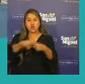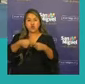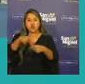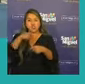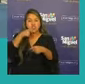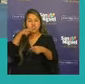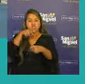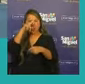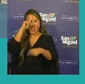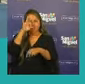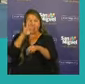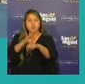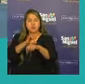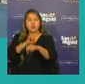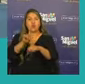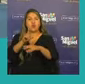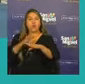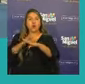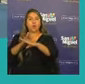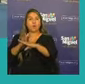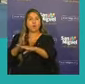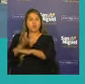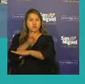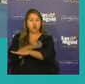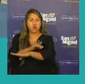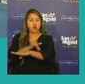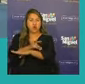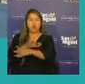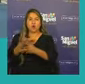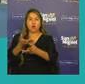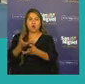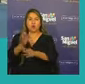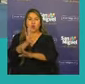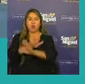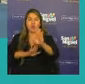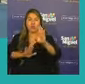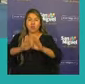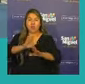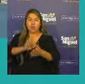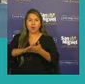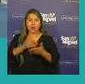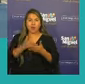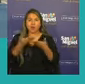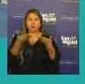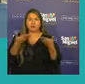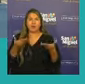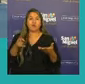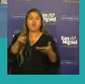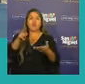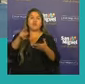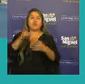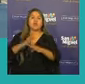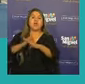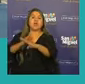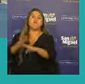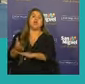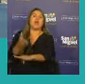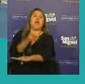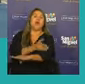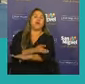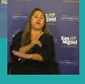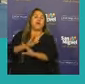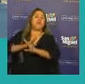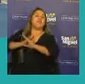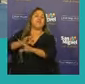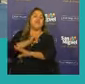que sea la prevención y la promoción de la salud que nos permita que no nos enfermemos. Creo que ese es el fin,